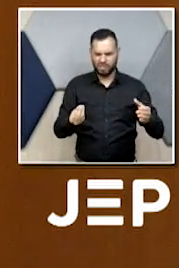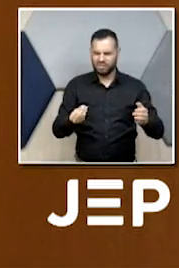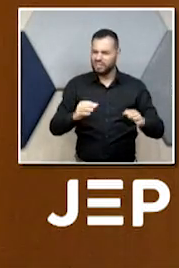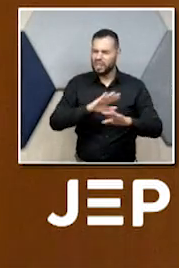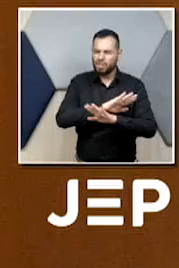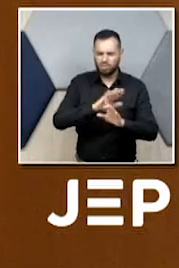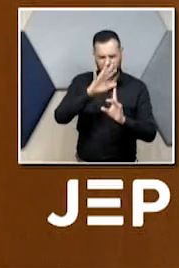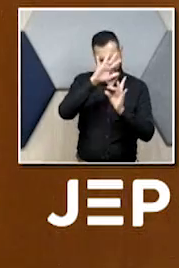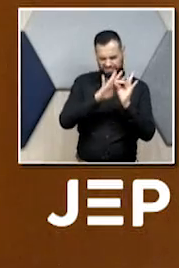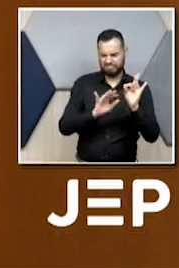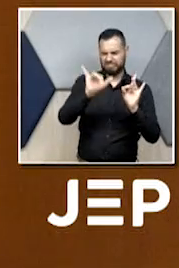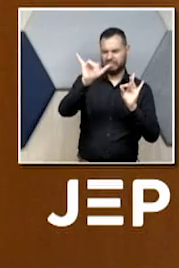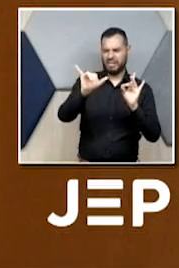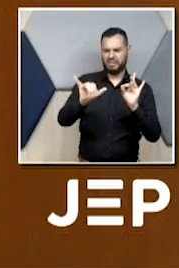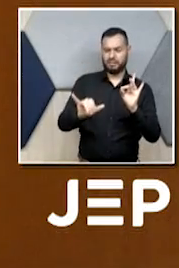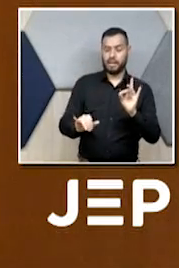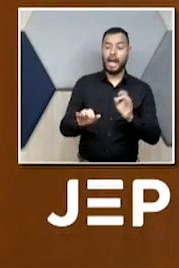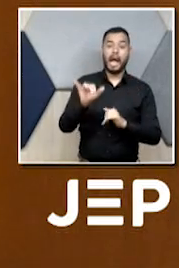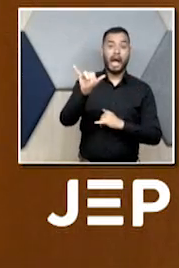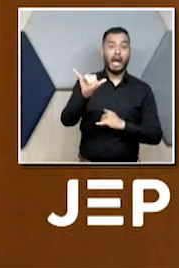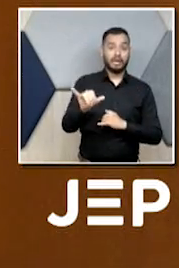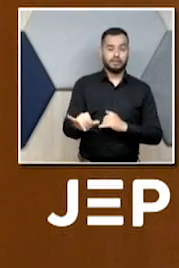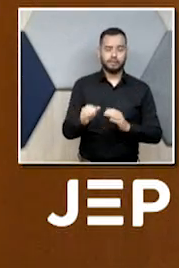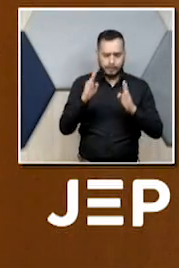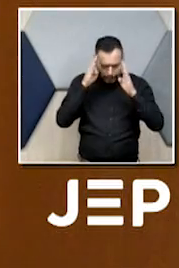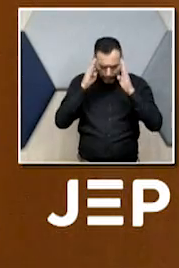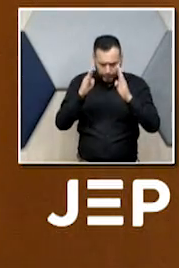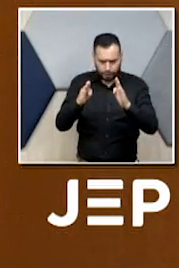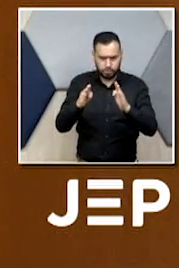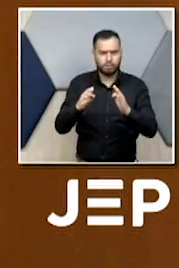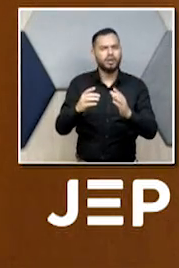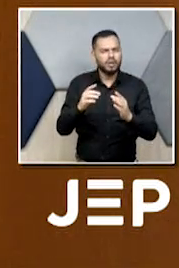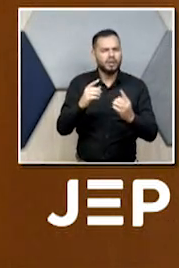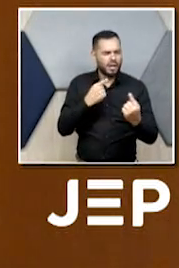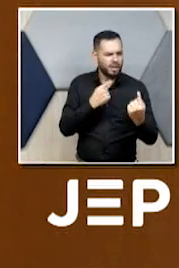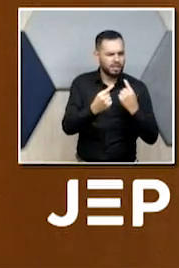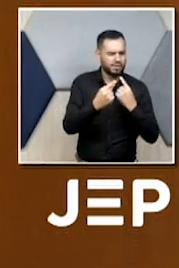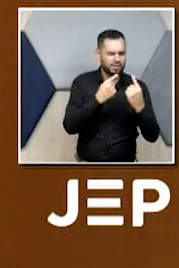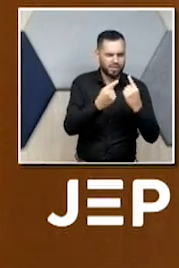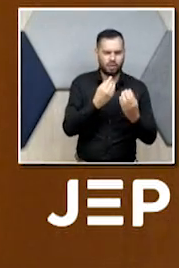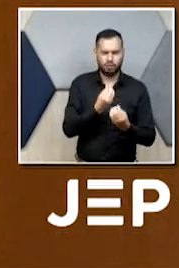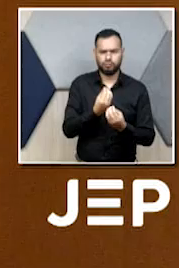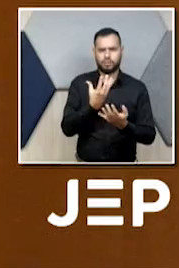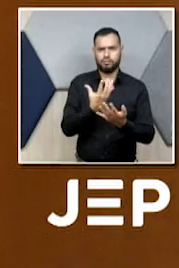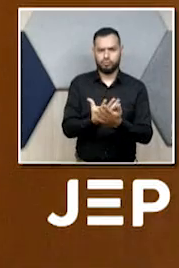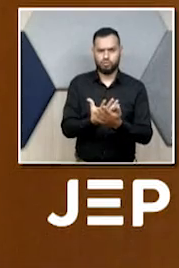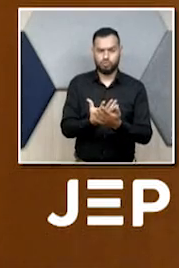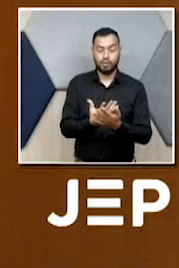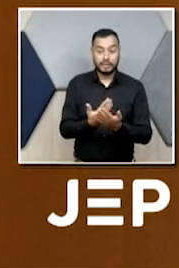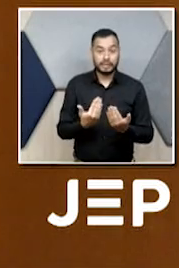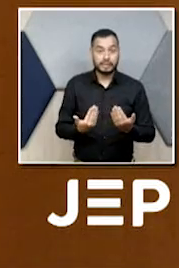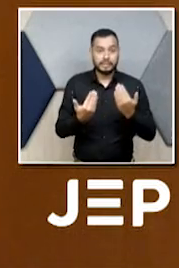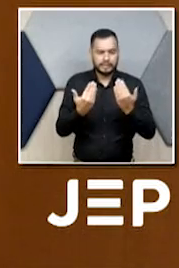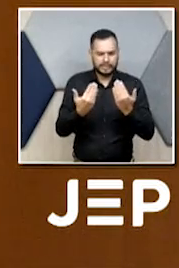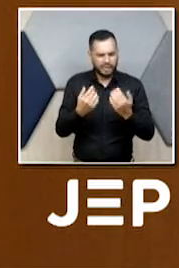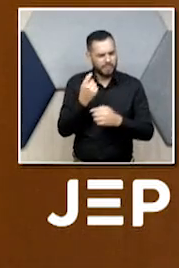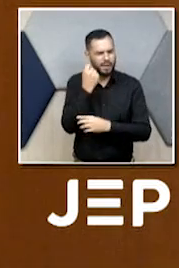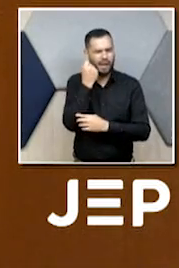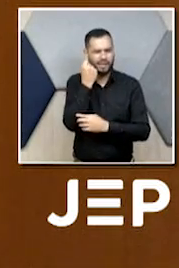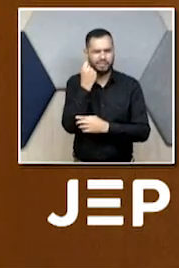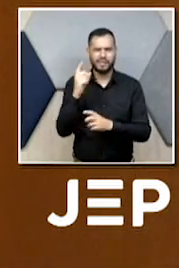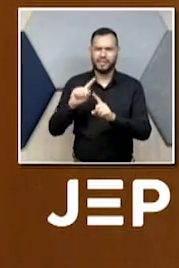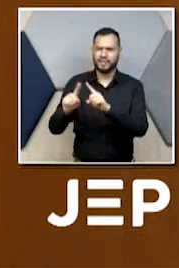nos encasillan y de establecer diálogos interculturales que nos permitan comprender las violencias